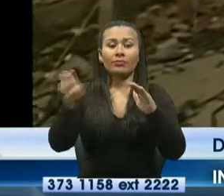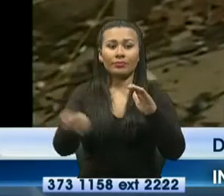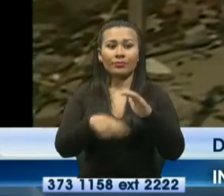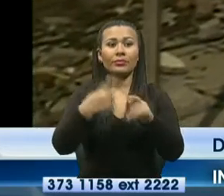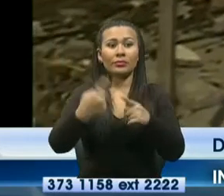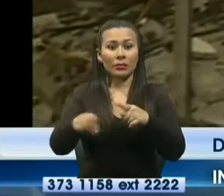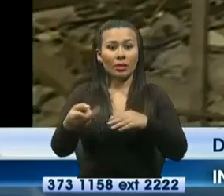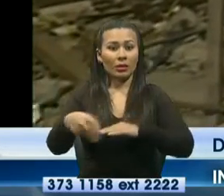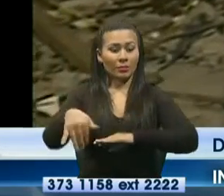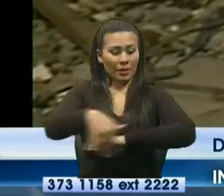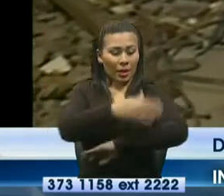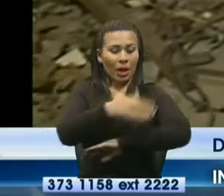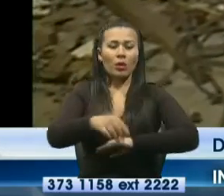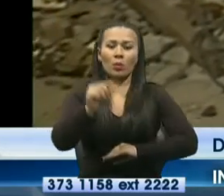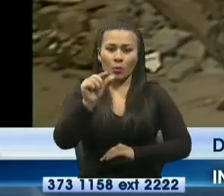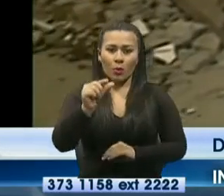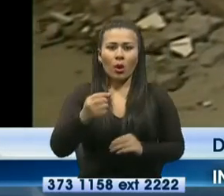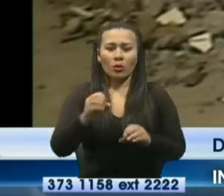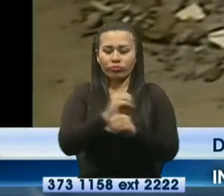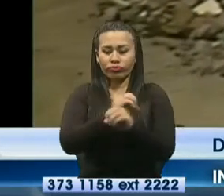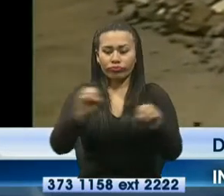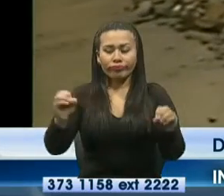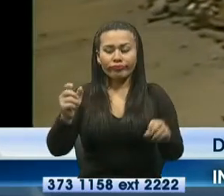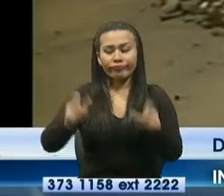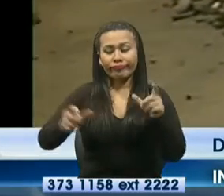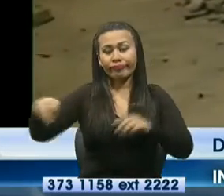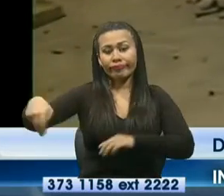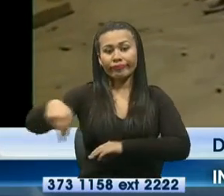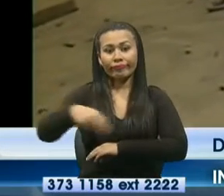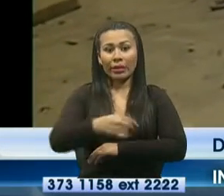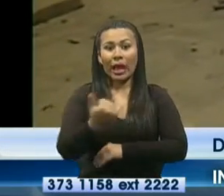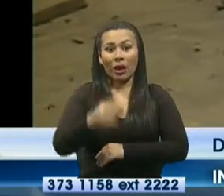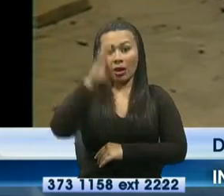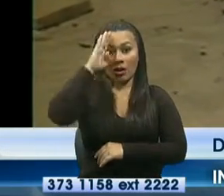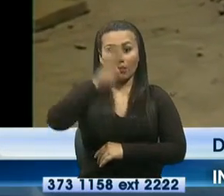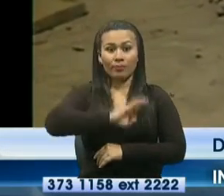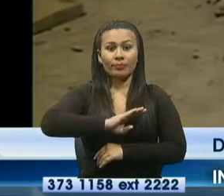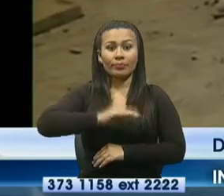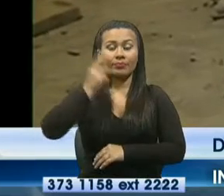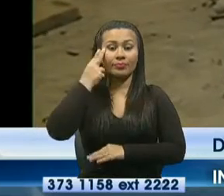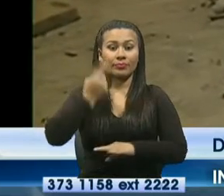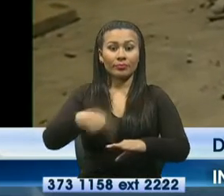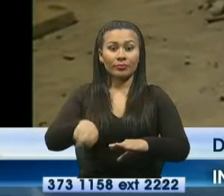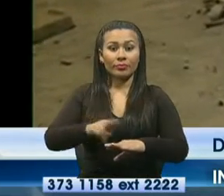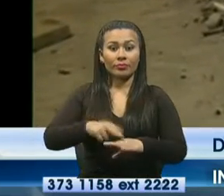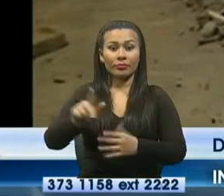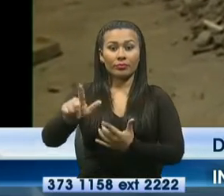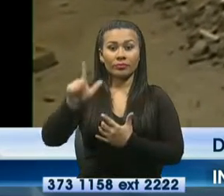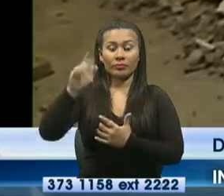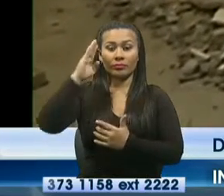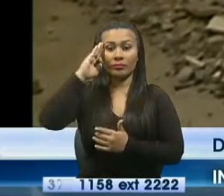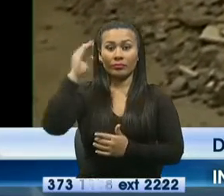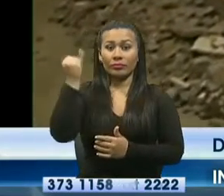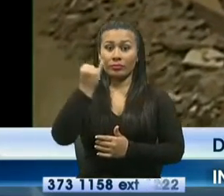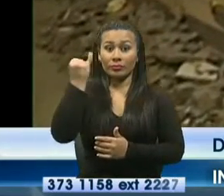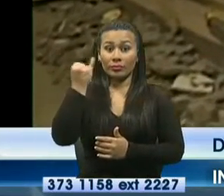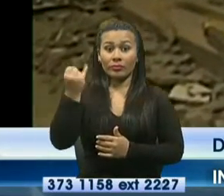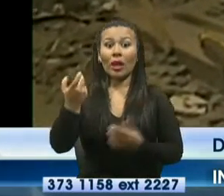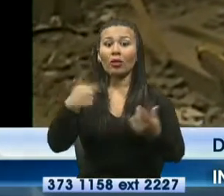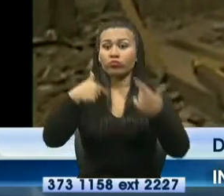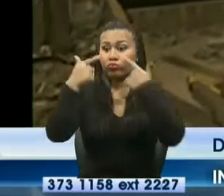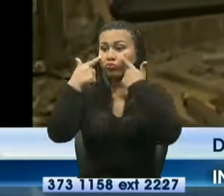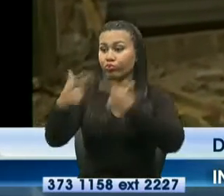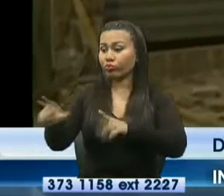las calles, bueno, lucen un tanto desoladas. En estos momentos la Policía Nacional y los militares están resguardando las zonas, puesto